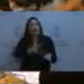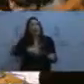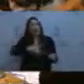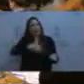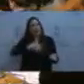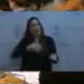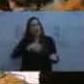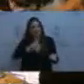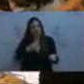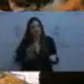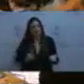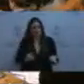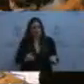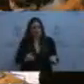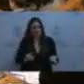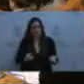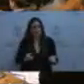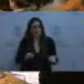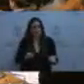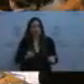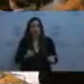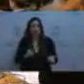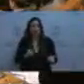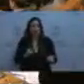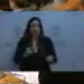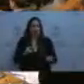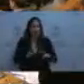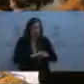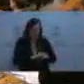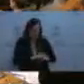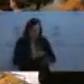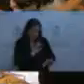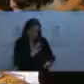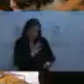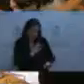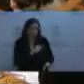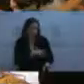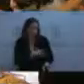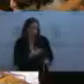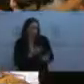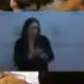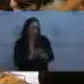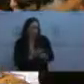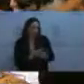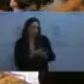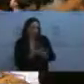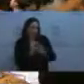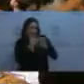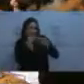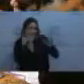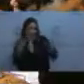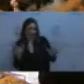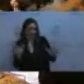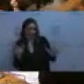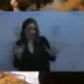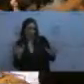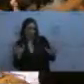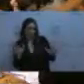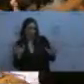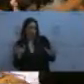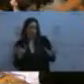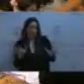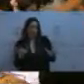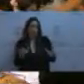Quien quiere. Bueno, señoría, bien, vale. perdone un momento, ya que usted está pidiendo la aclaración. En